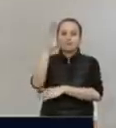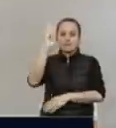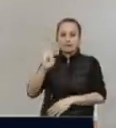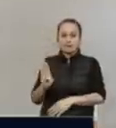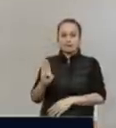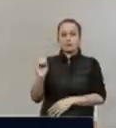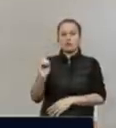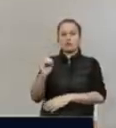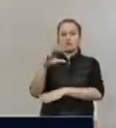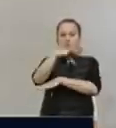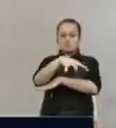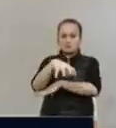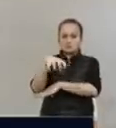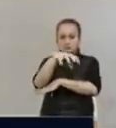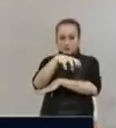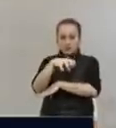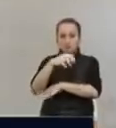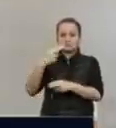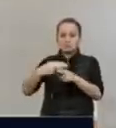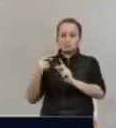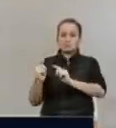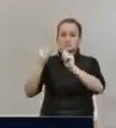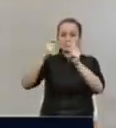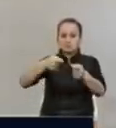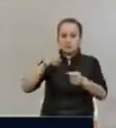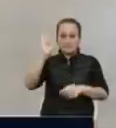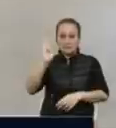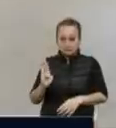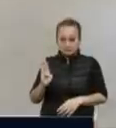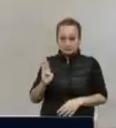dragones brasileños que también los denominan,